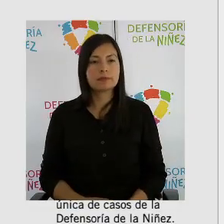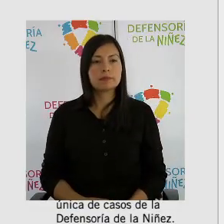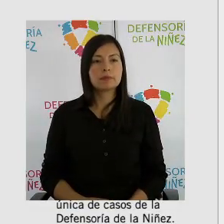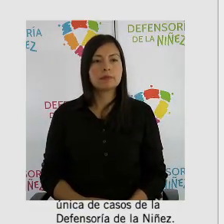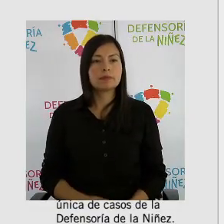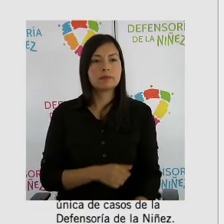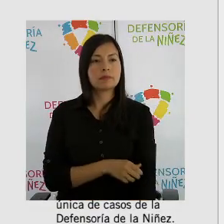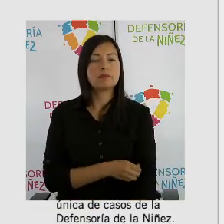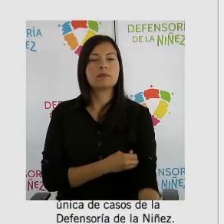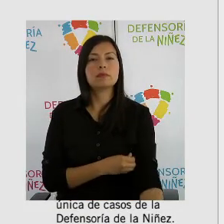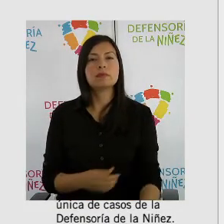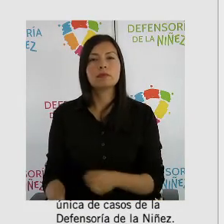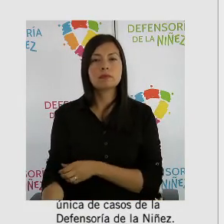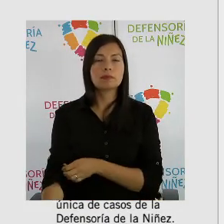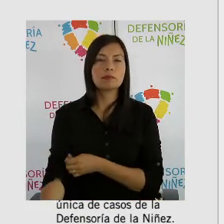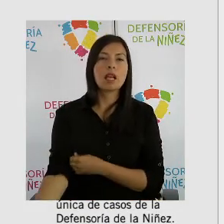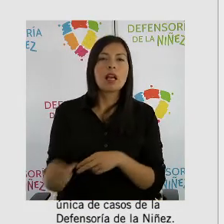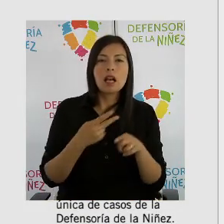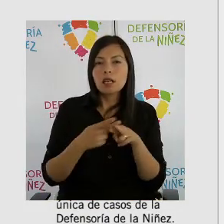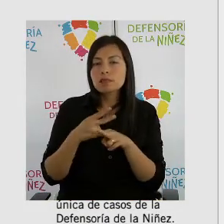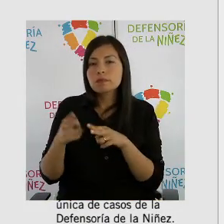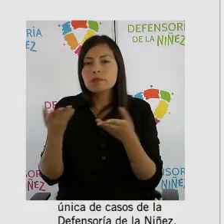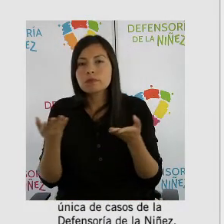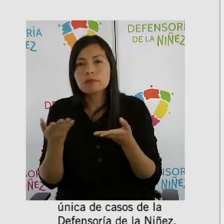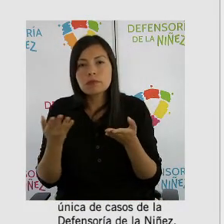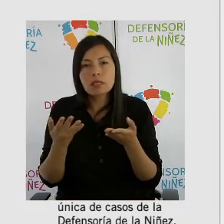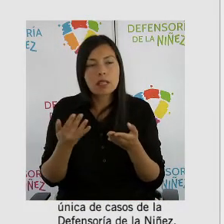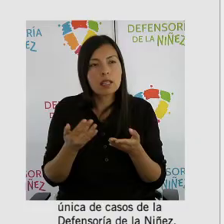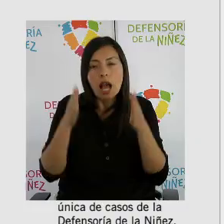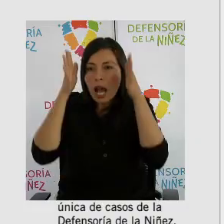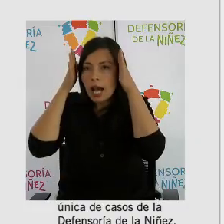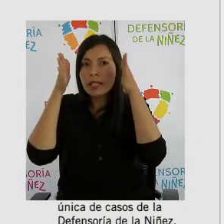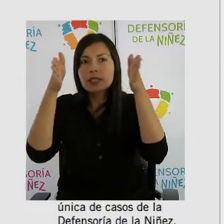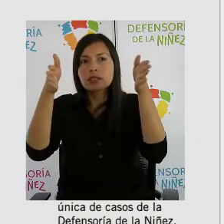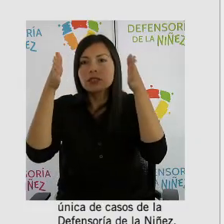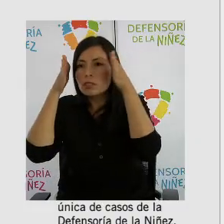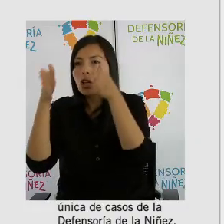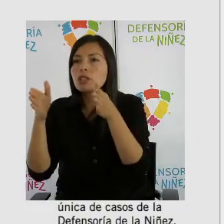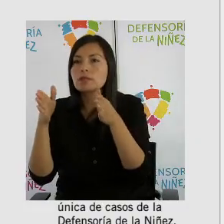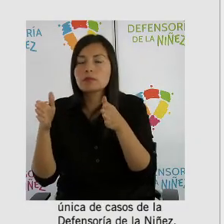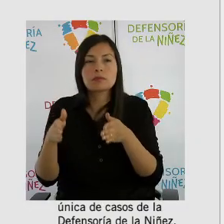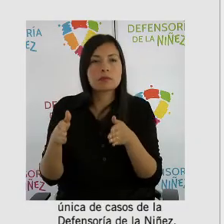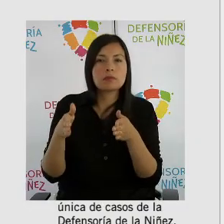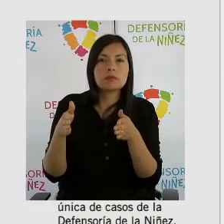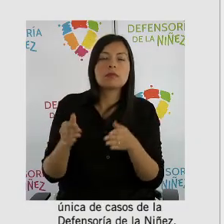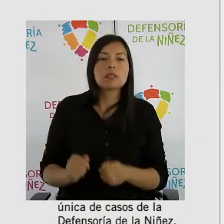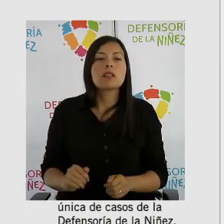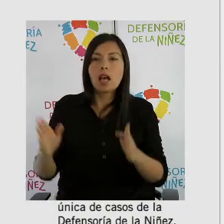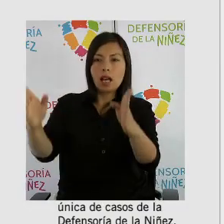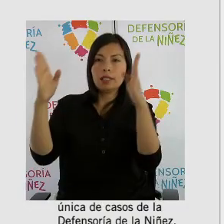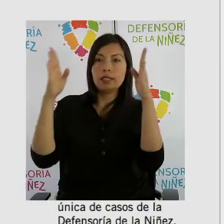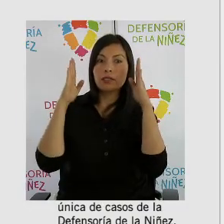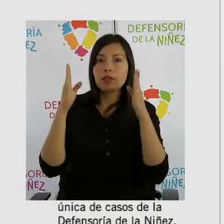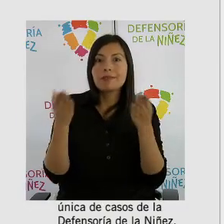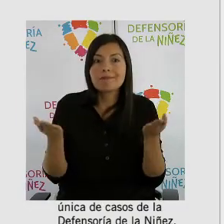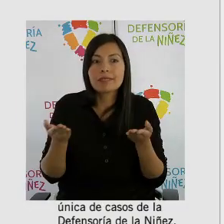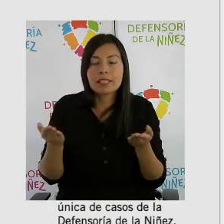Lo que hacemos es un llamado de atención, por supuesto, a que en este contexto, lo hemos